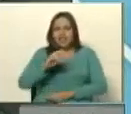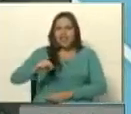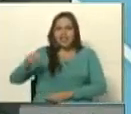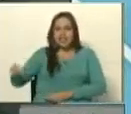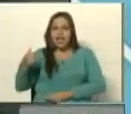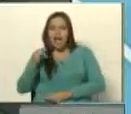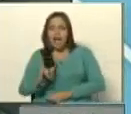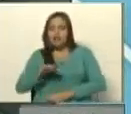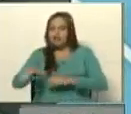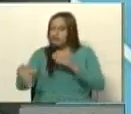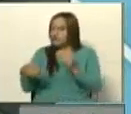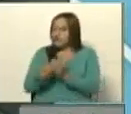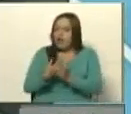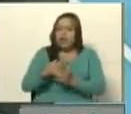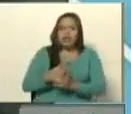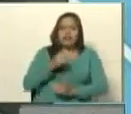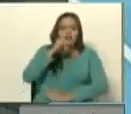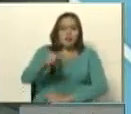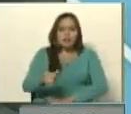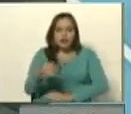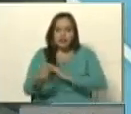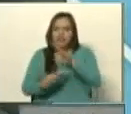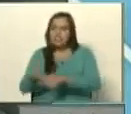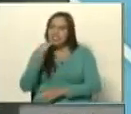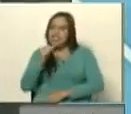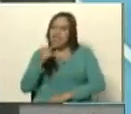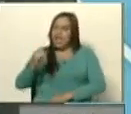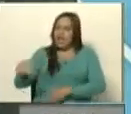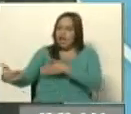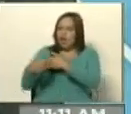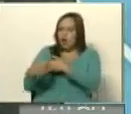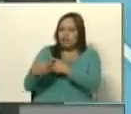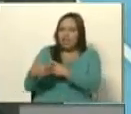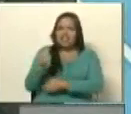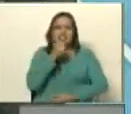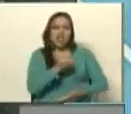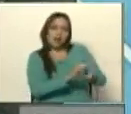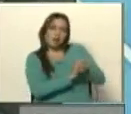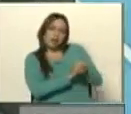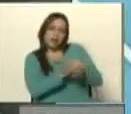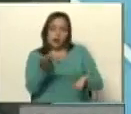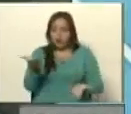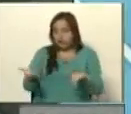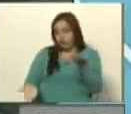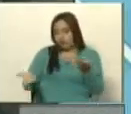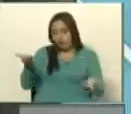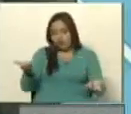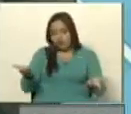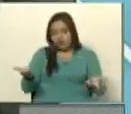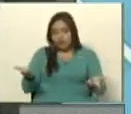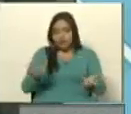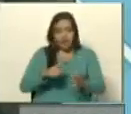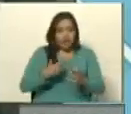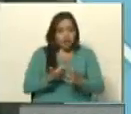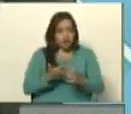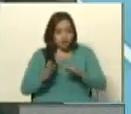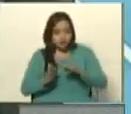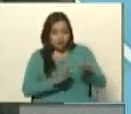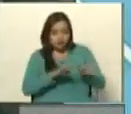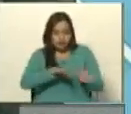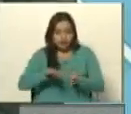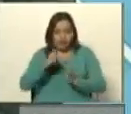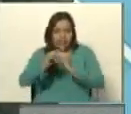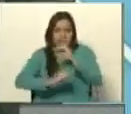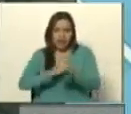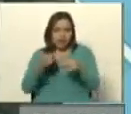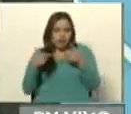sucede fuera de Estados Unidos en base a quiénes son sus enemigos y sus amigos. Y en esa división internacional de la humanidad que hacen